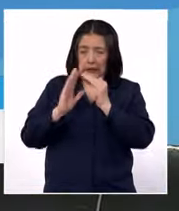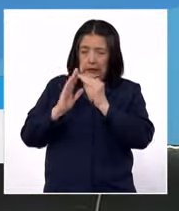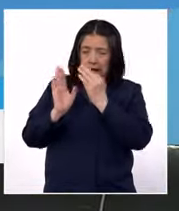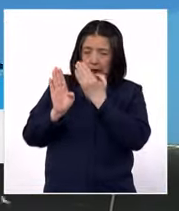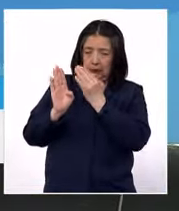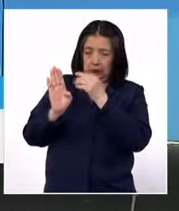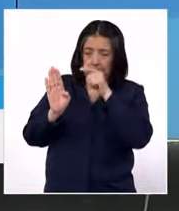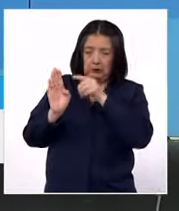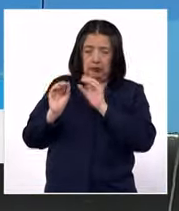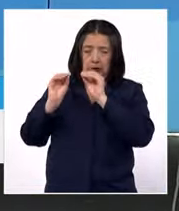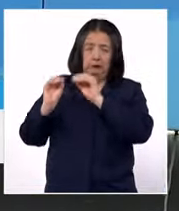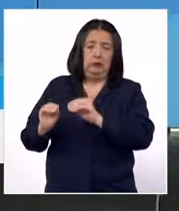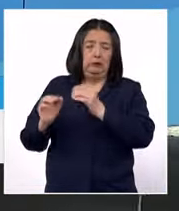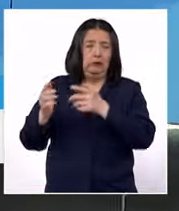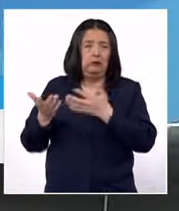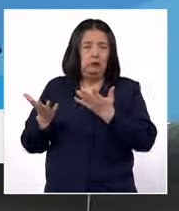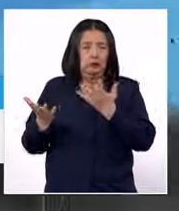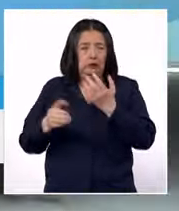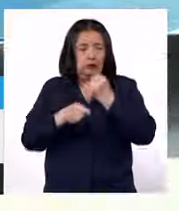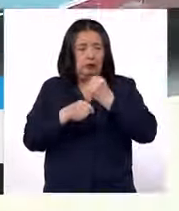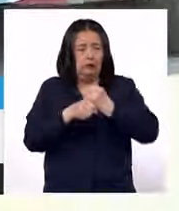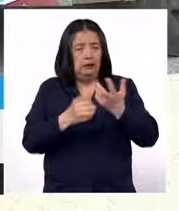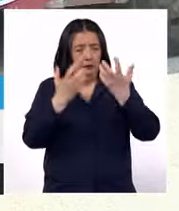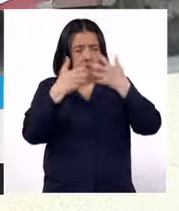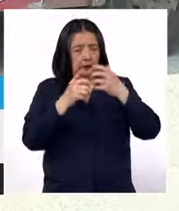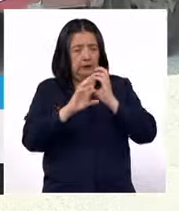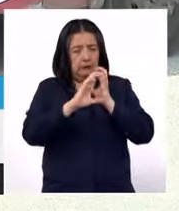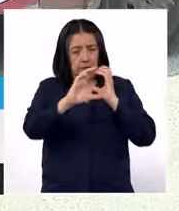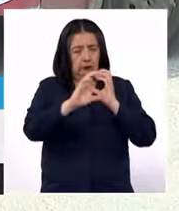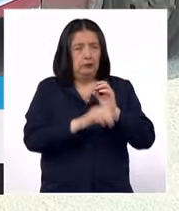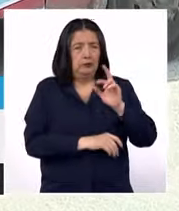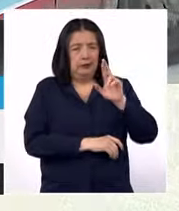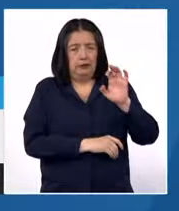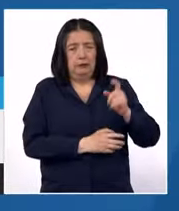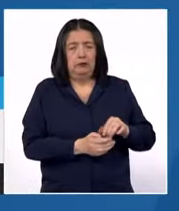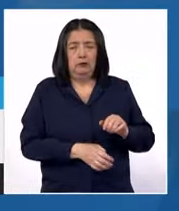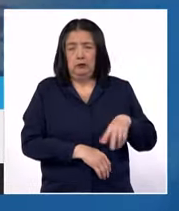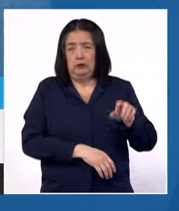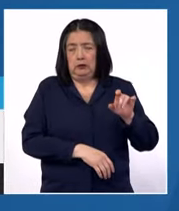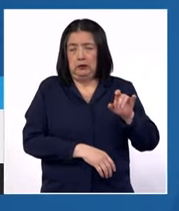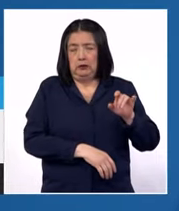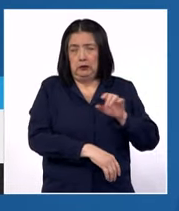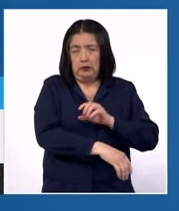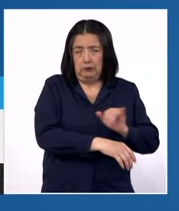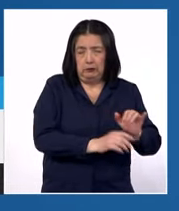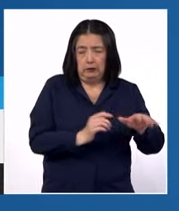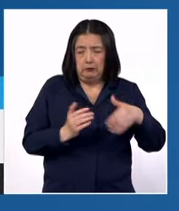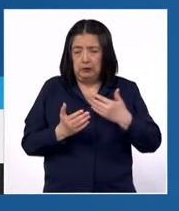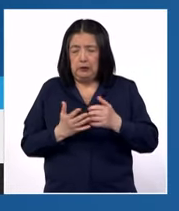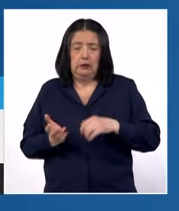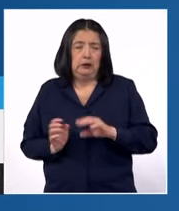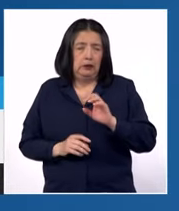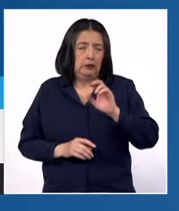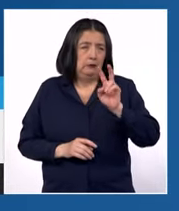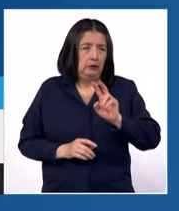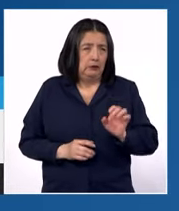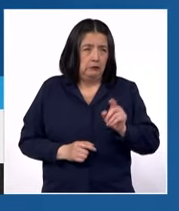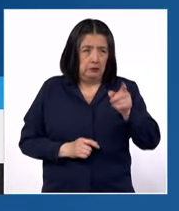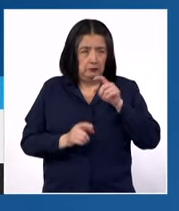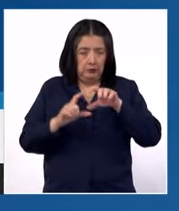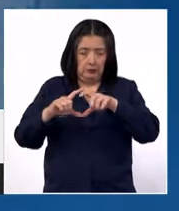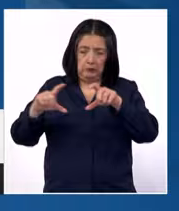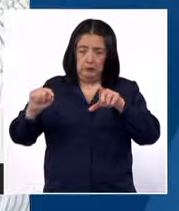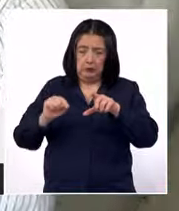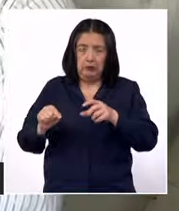va desde Caraballo hasta Villa El Salvador. En el mismo lugar, también dejaron un claro mensaje: el dinero no compra la